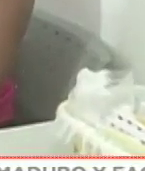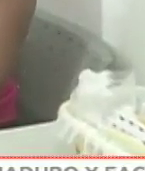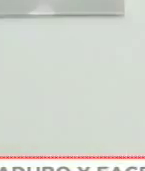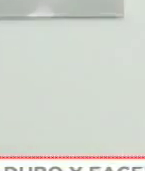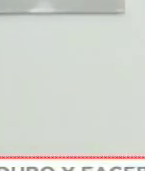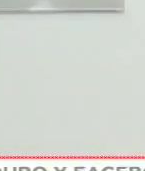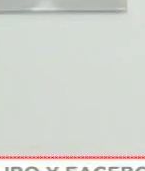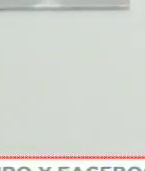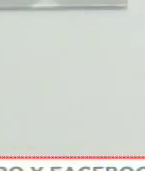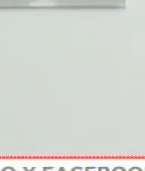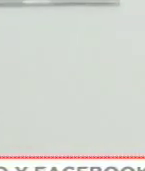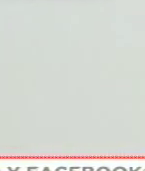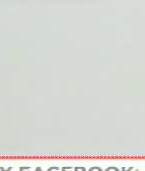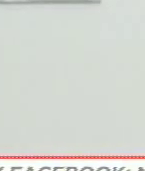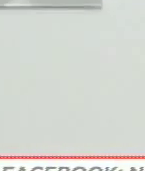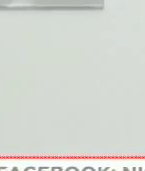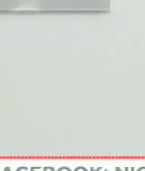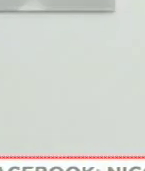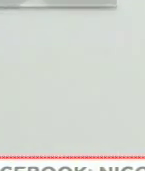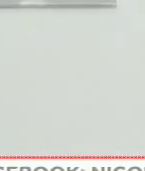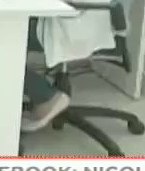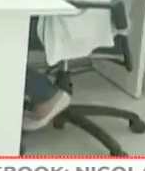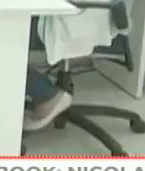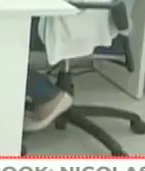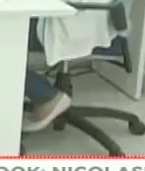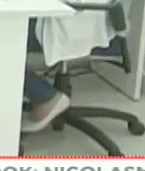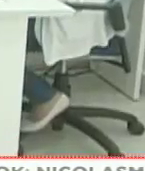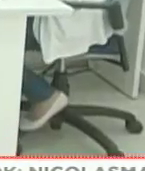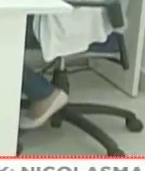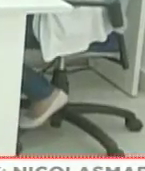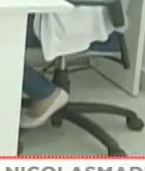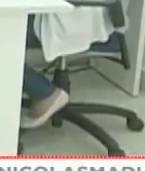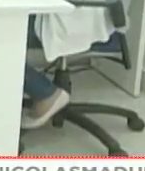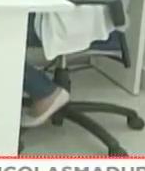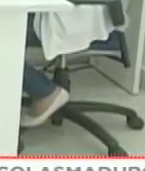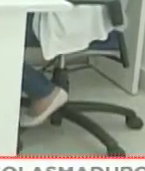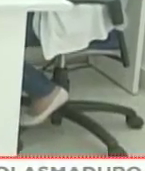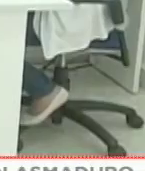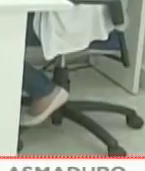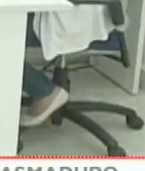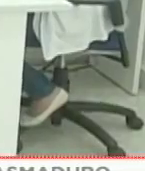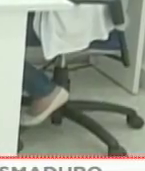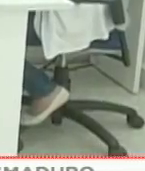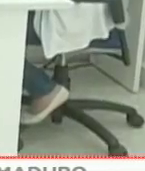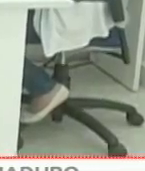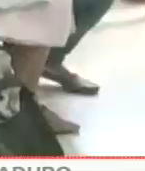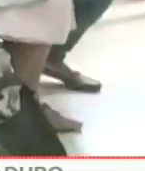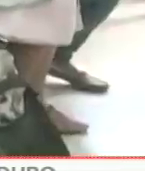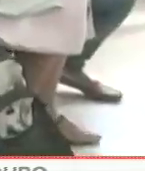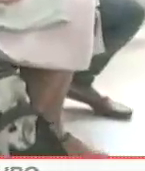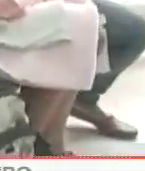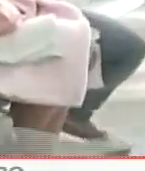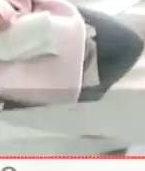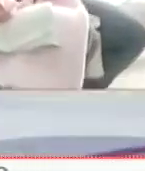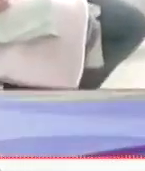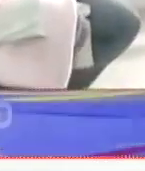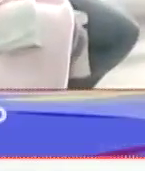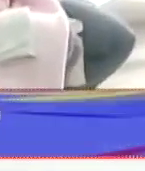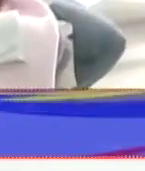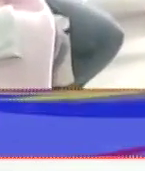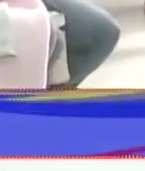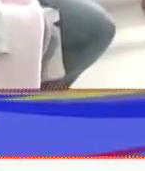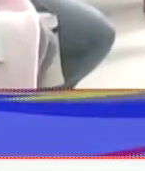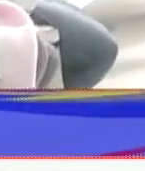la lactancia materna, iniciamos el esquema de vacunación y damos la identificación al recién nacido. Aquí nos encontramos con